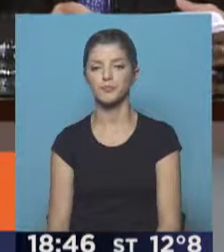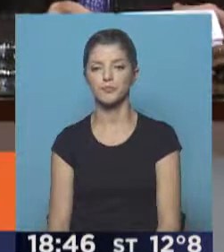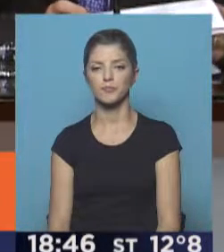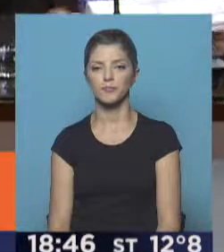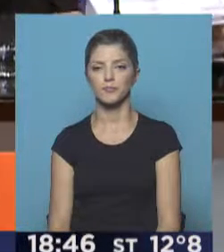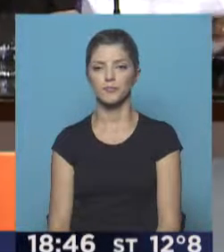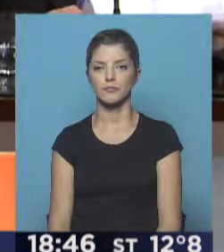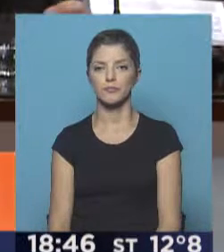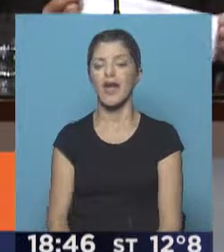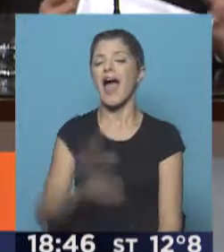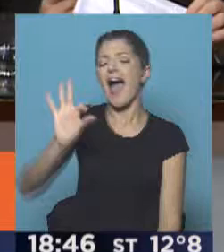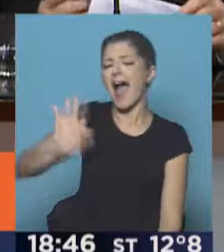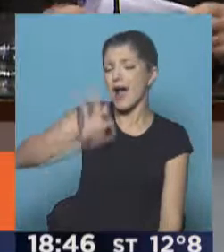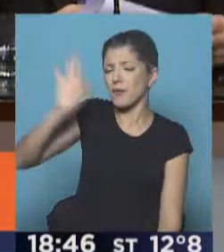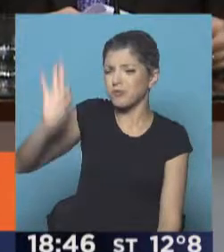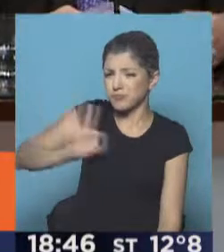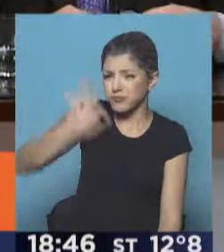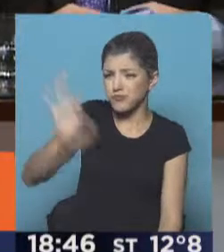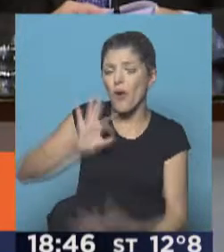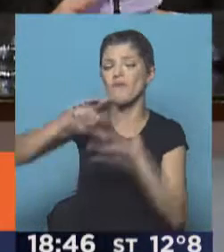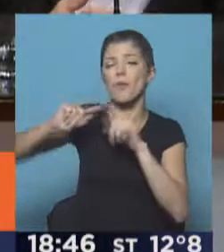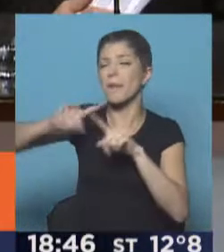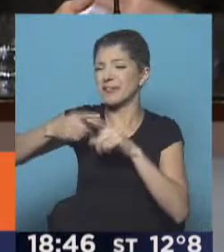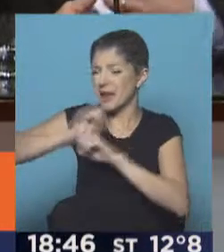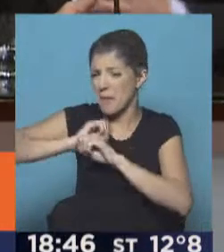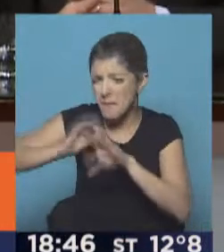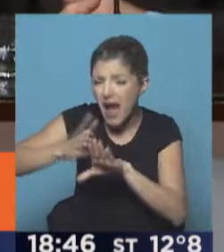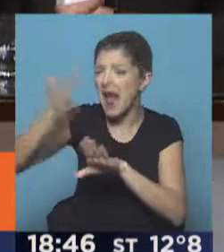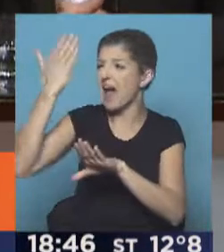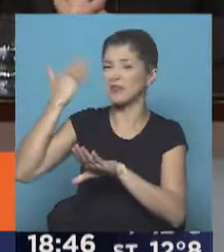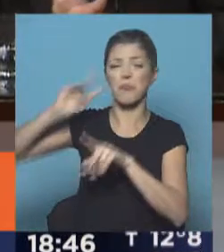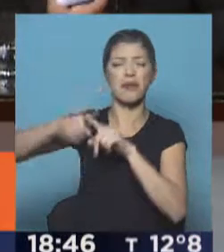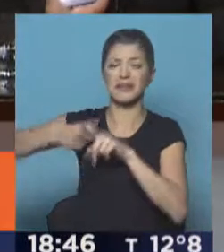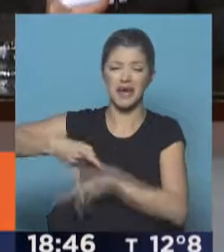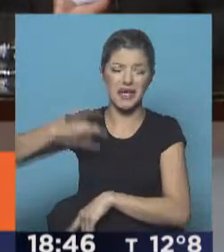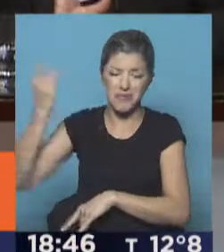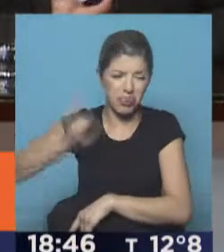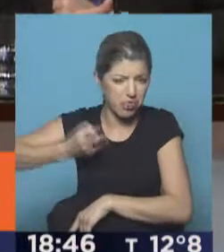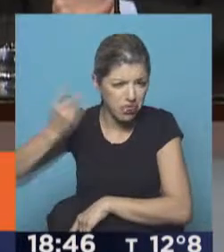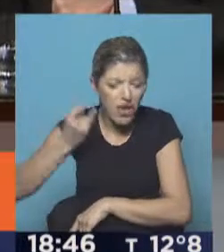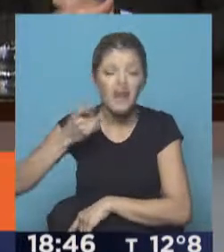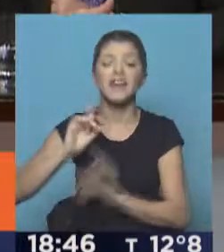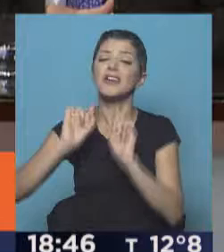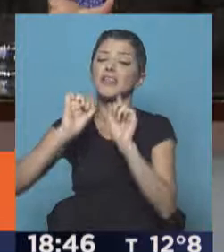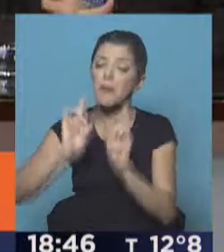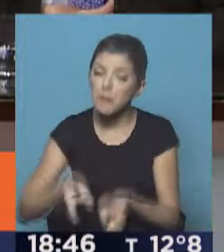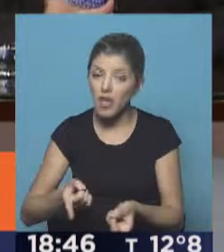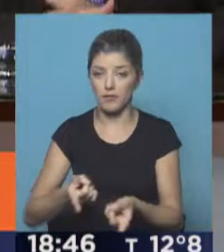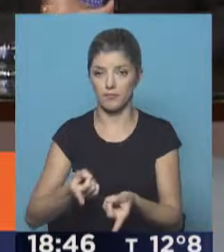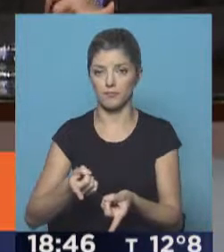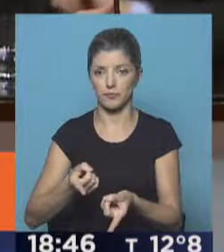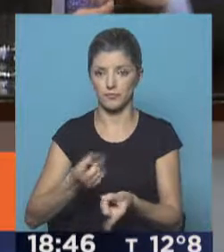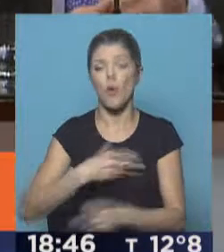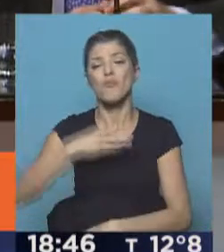años, malas políticas que se basaron en la mentira y que lamentablemente también se vieron manchadas muchas veces